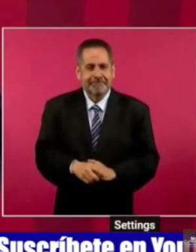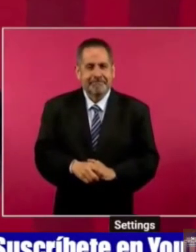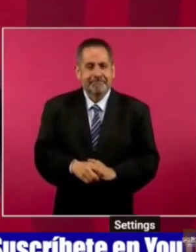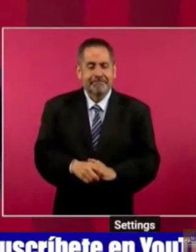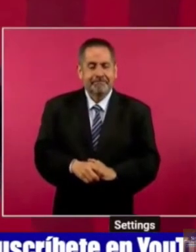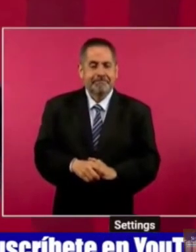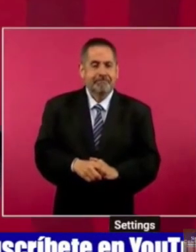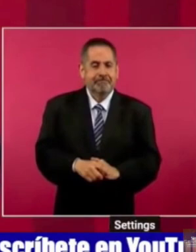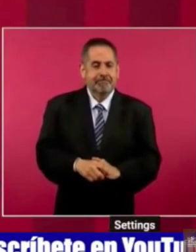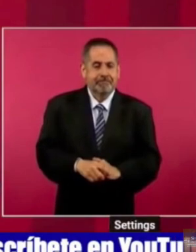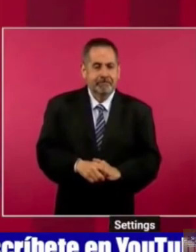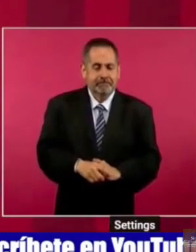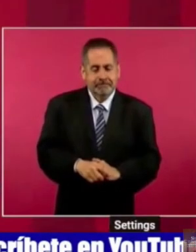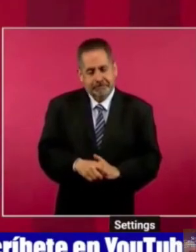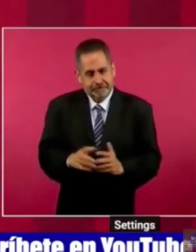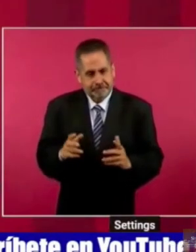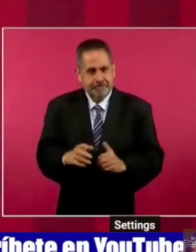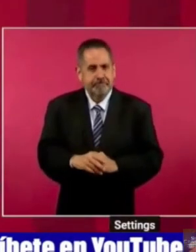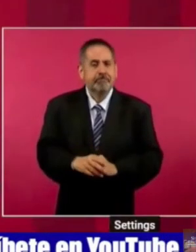quiero